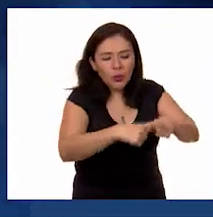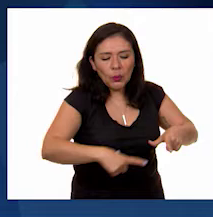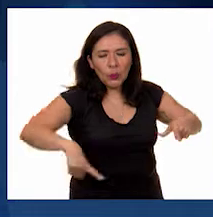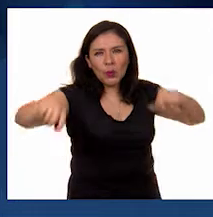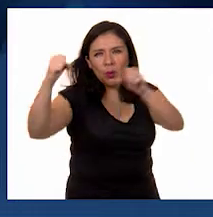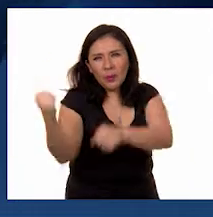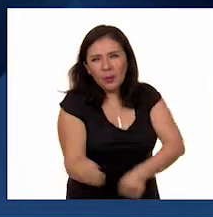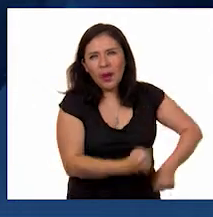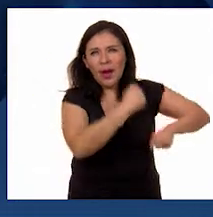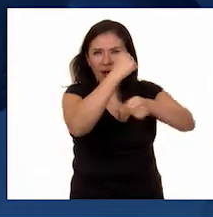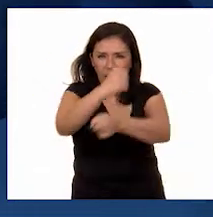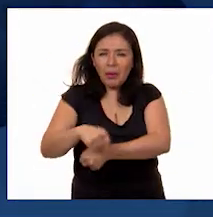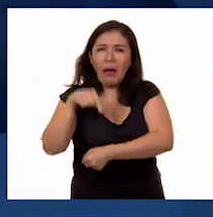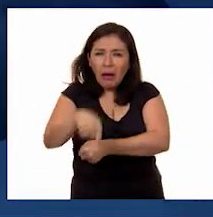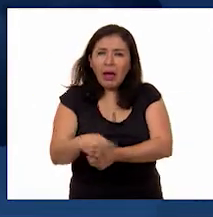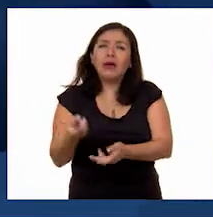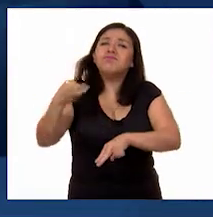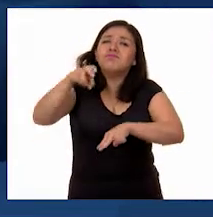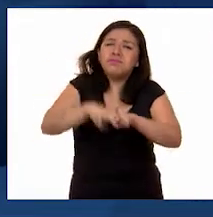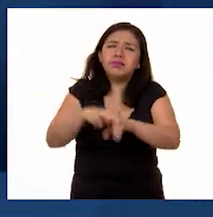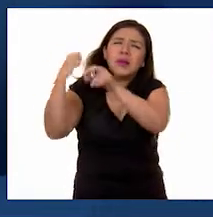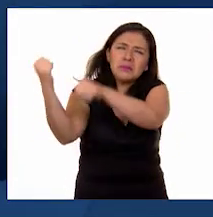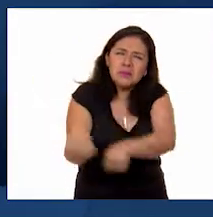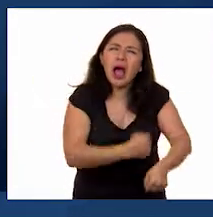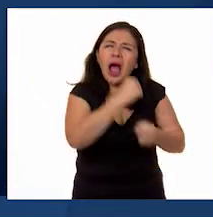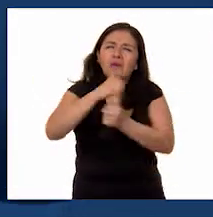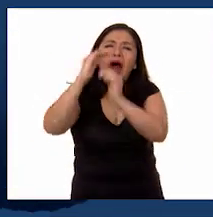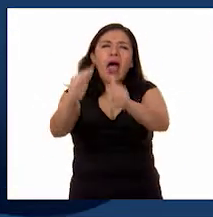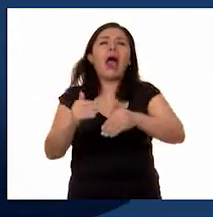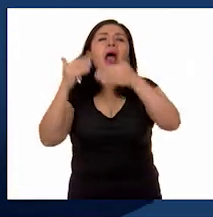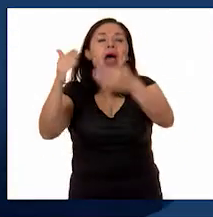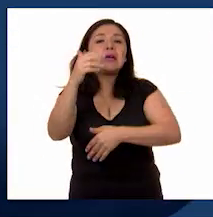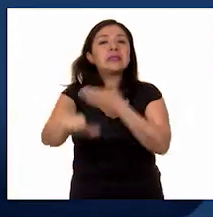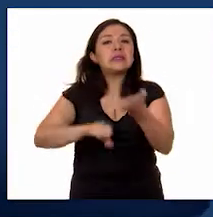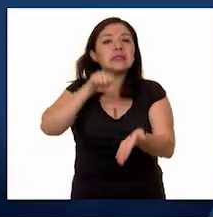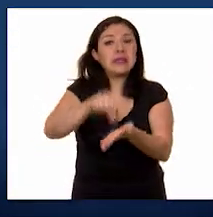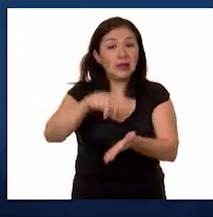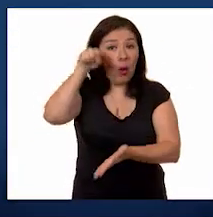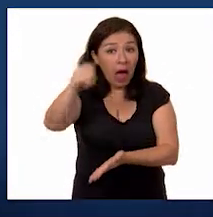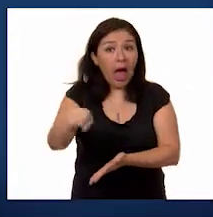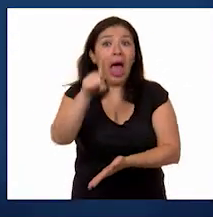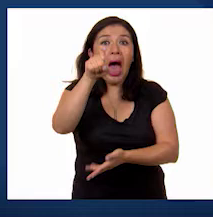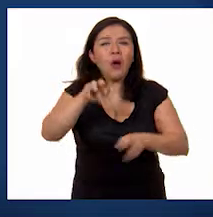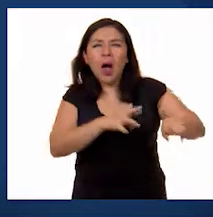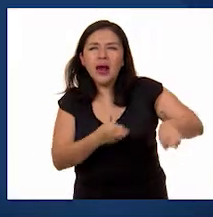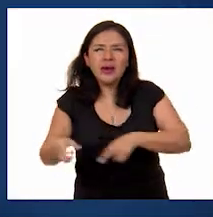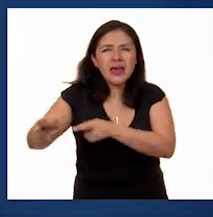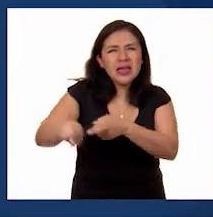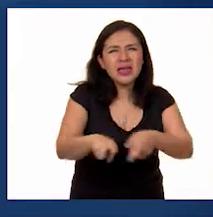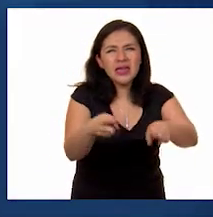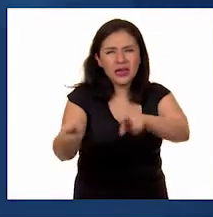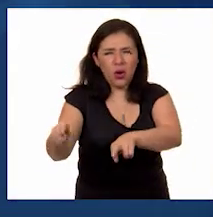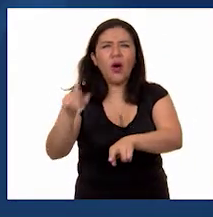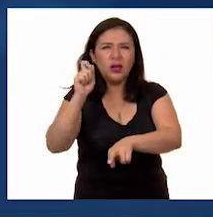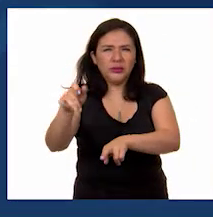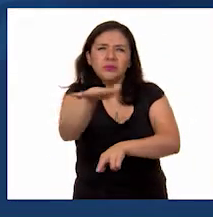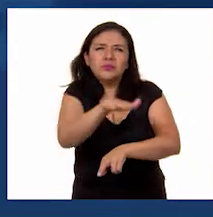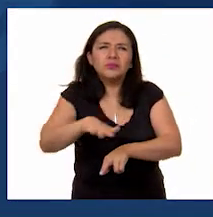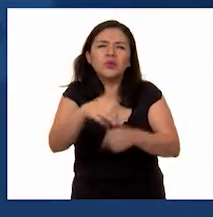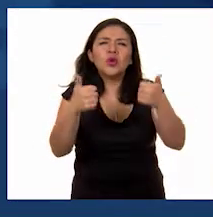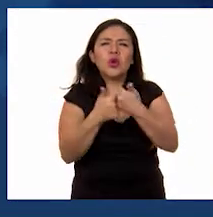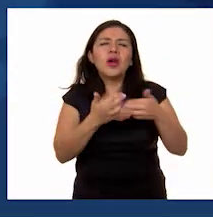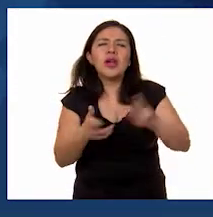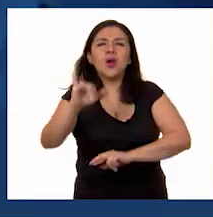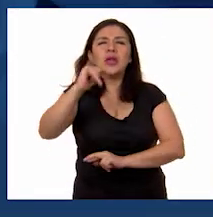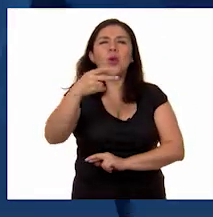popa y comenzó a palear hasta el centro del Paraná. Allí, la corriente del río, que en las inmediaciones del Iguazú